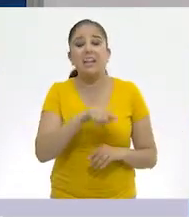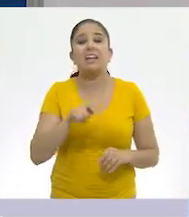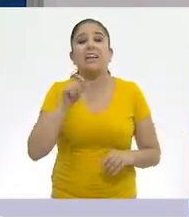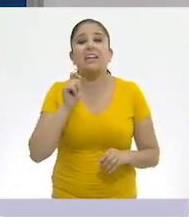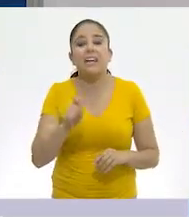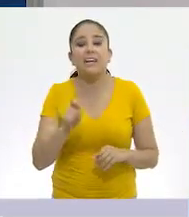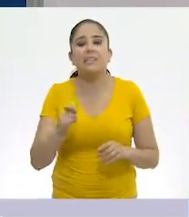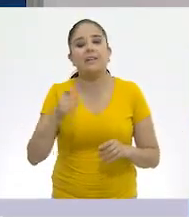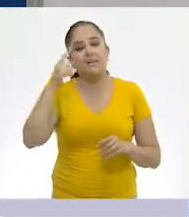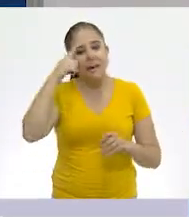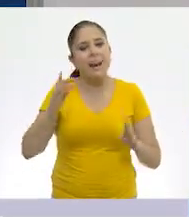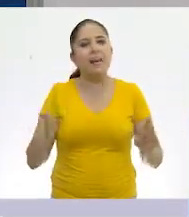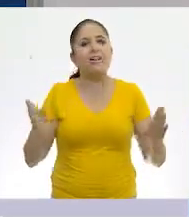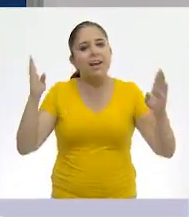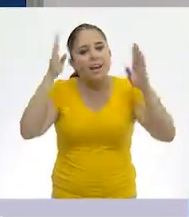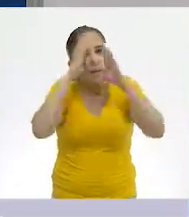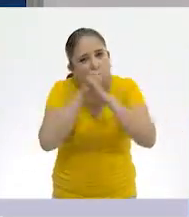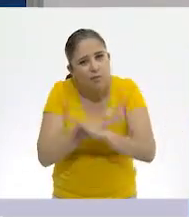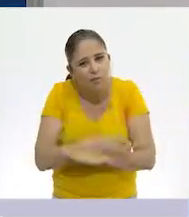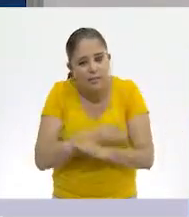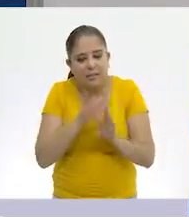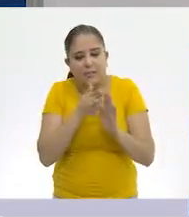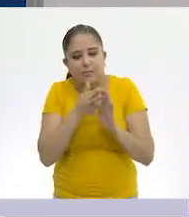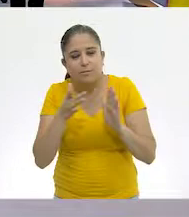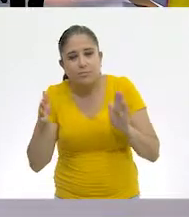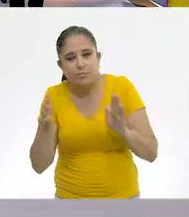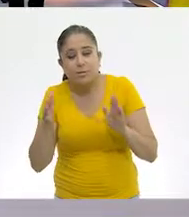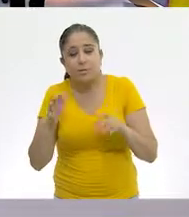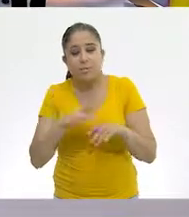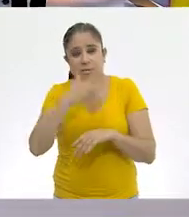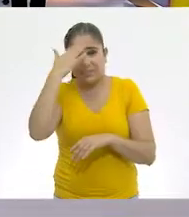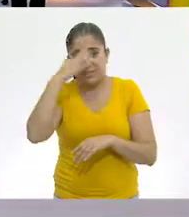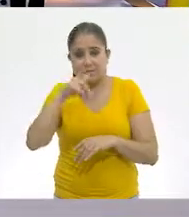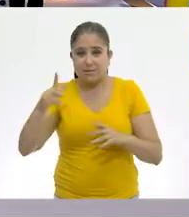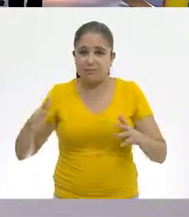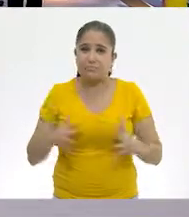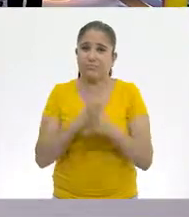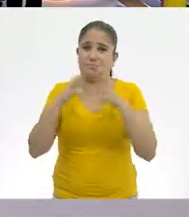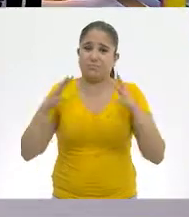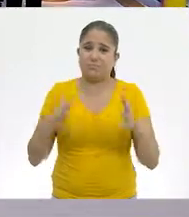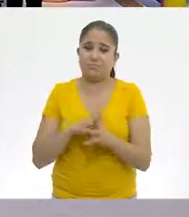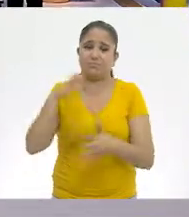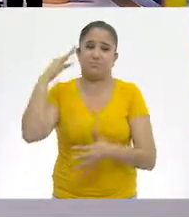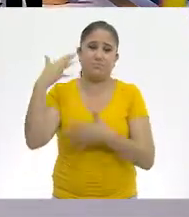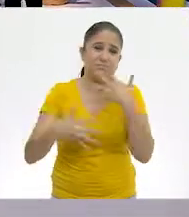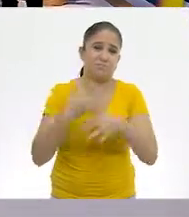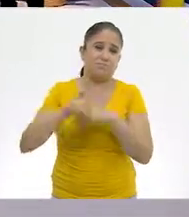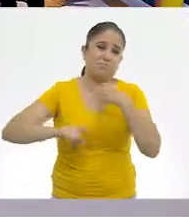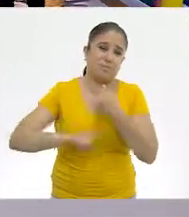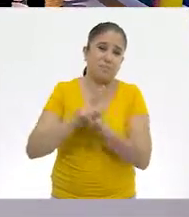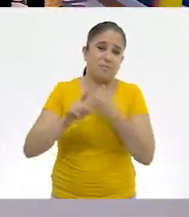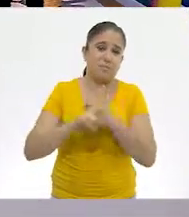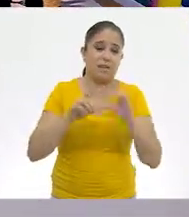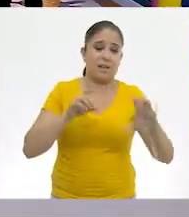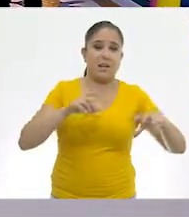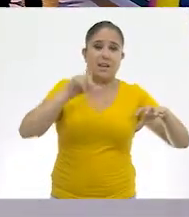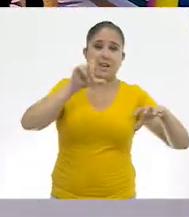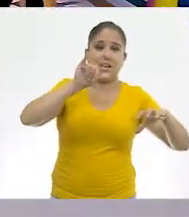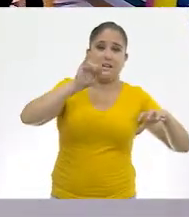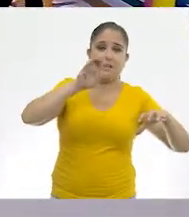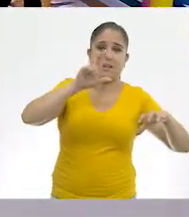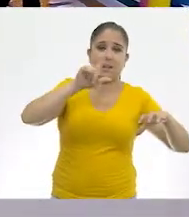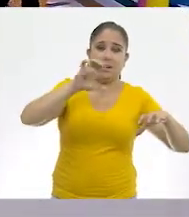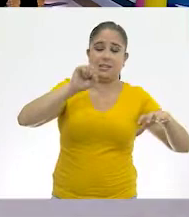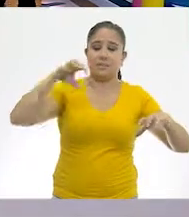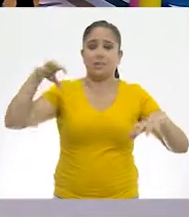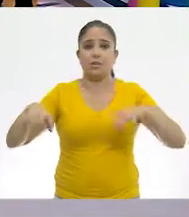de reconciliación, pues las cicatrices que dejaron los constantes conflictos entre liberales y conservadores eran muy